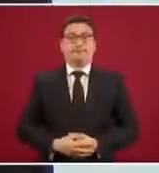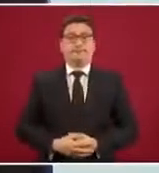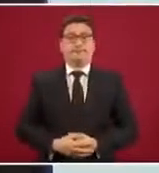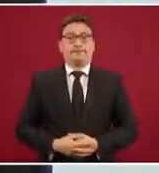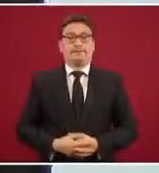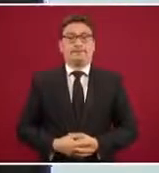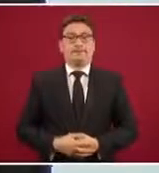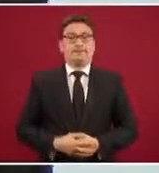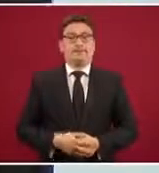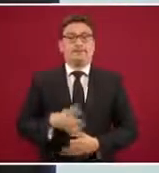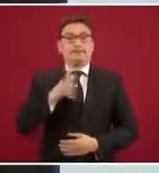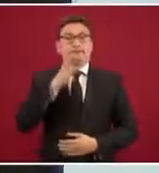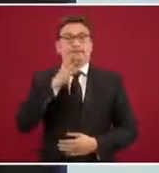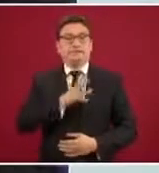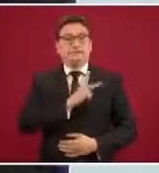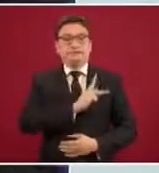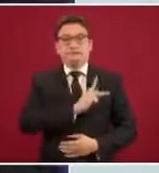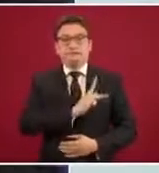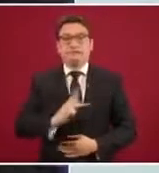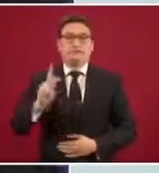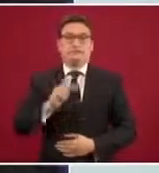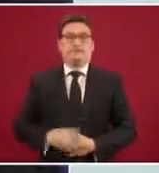casi a todos el apoyo,